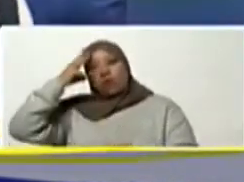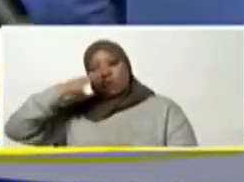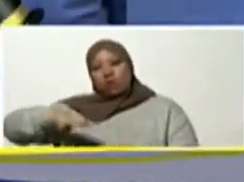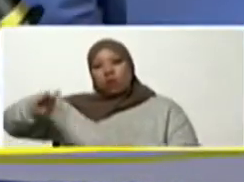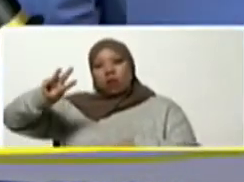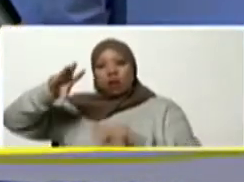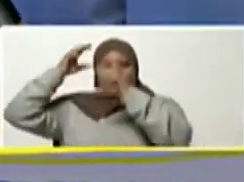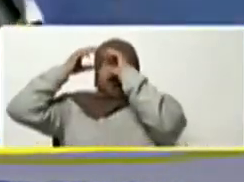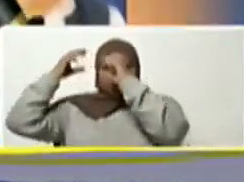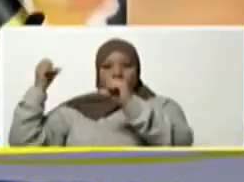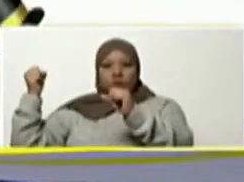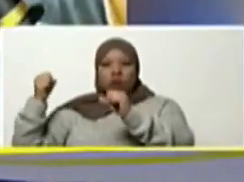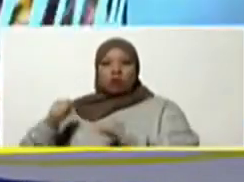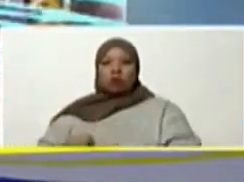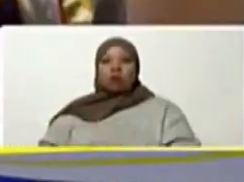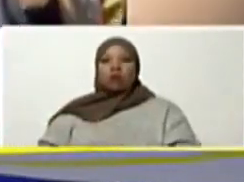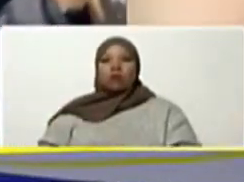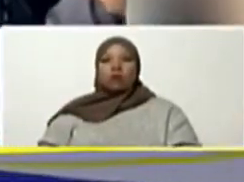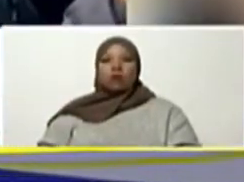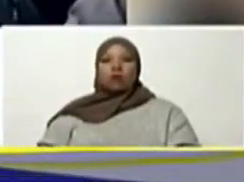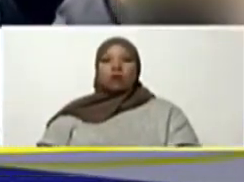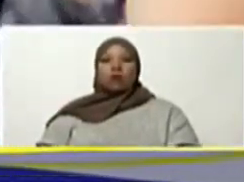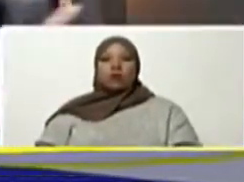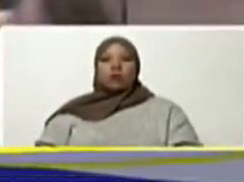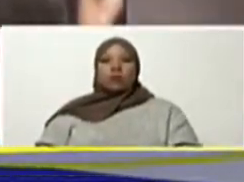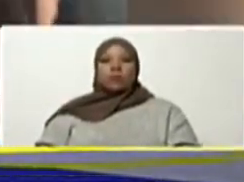presente, de México,